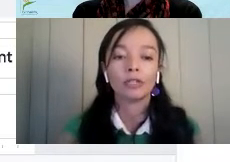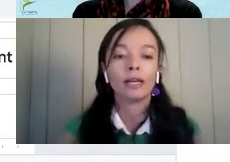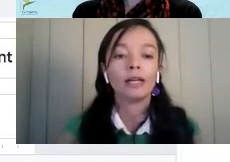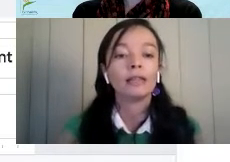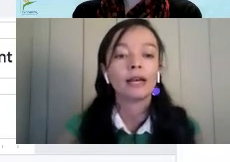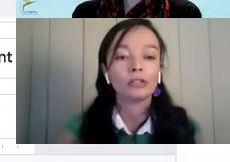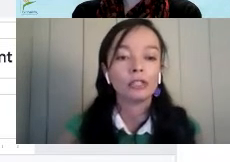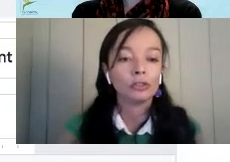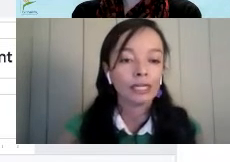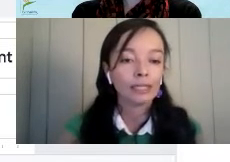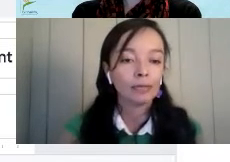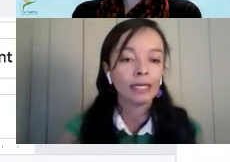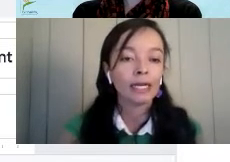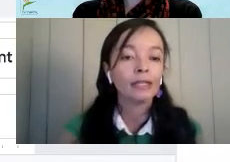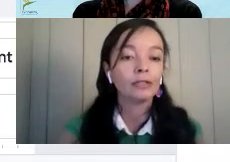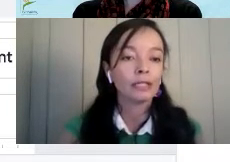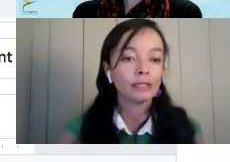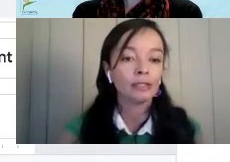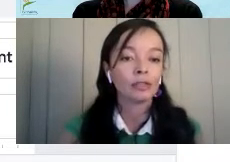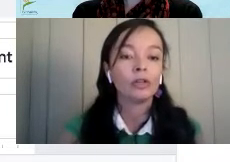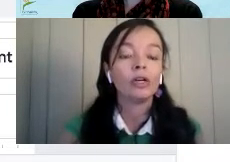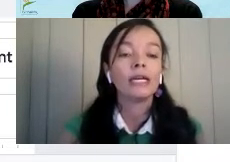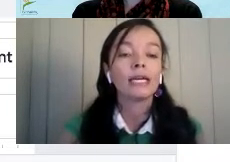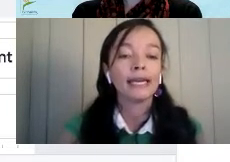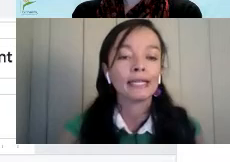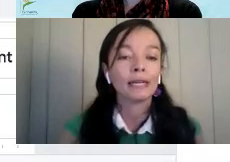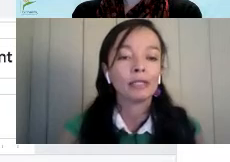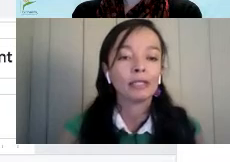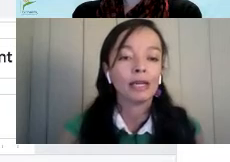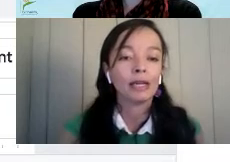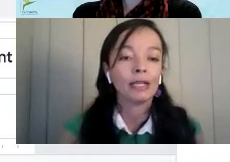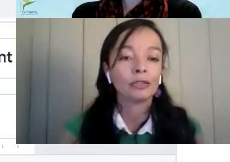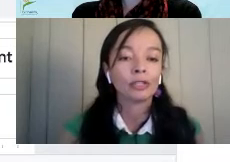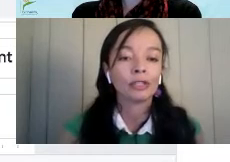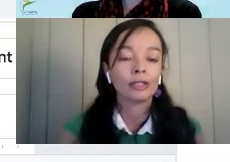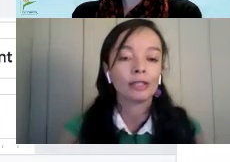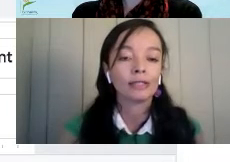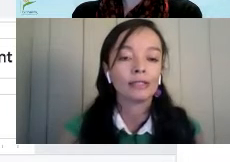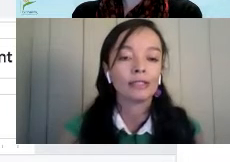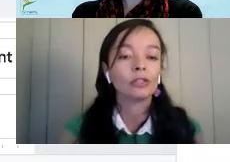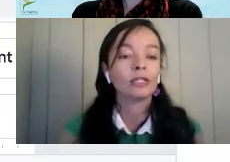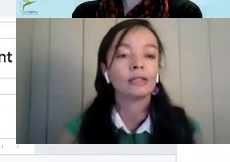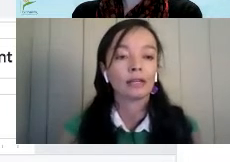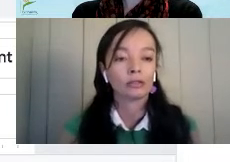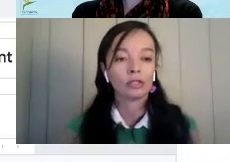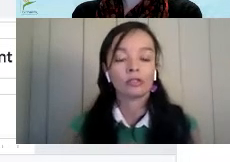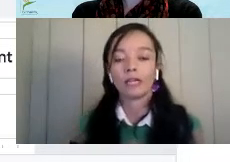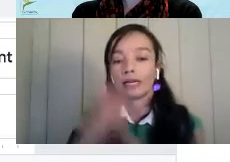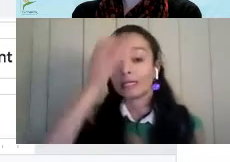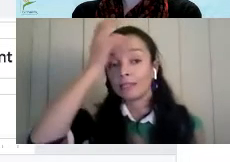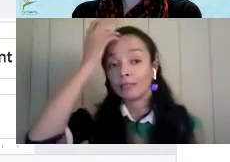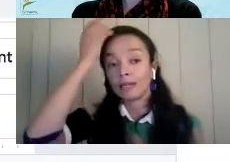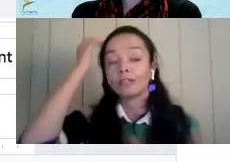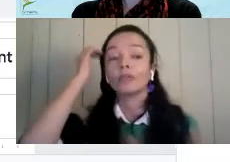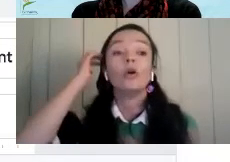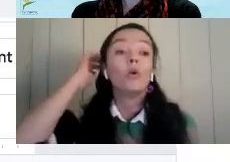sensorial? Tacto sensorial, si miran acá, tiene un asterisco, que estos que tienen el asterisco, tiene tacto sensorial.